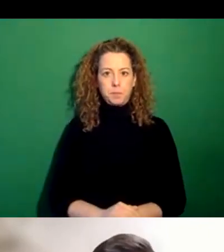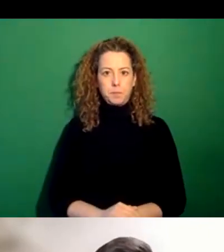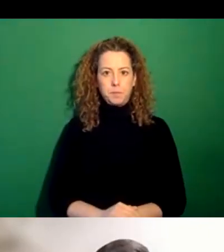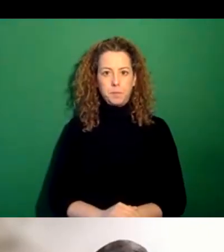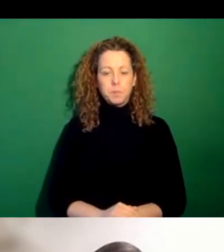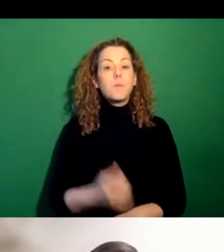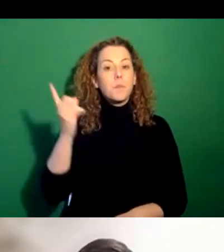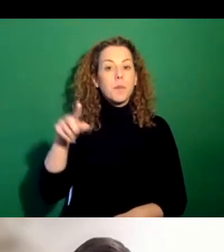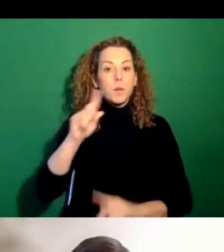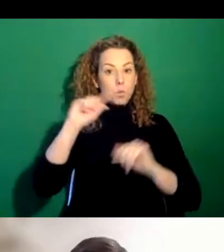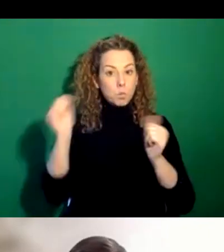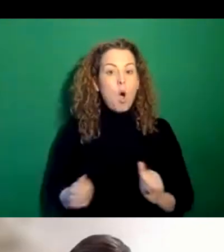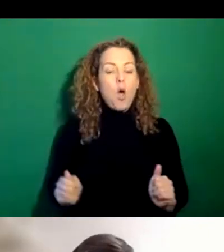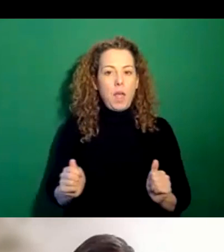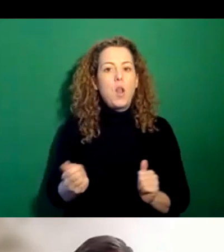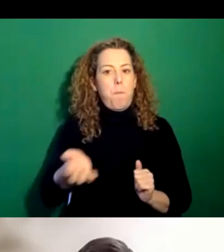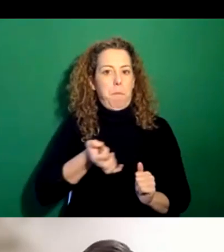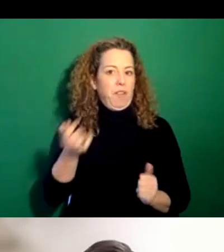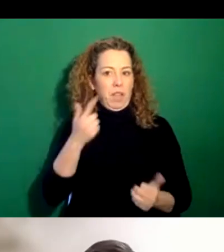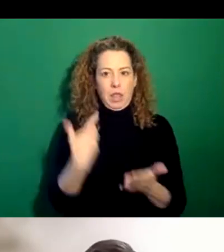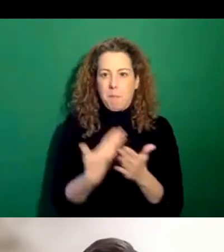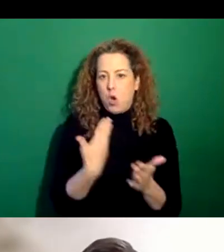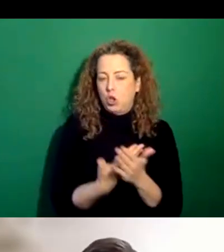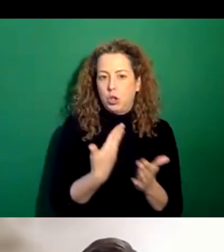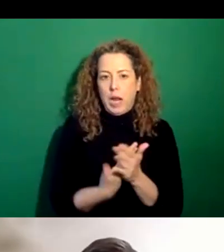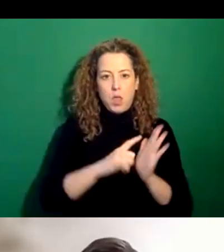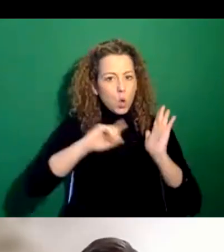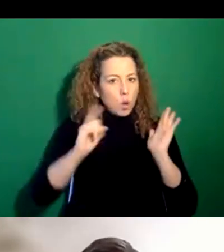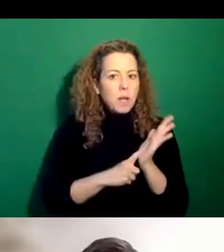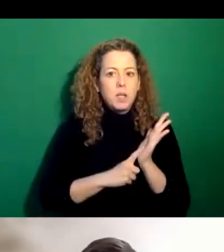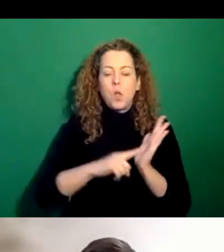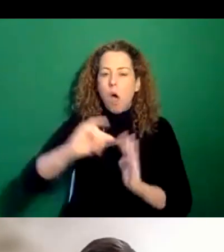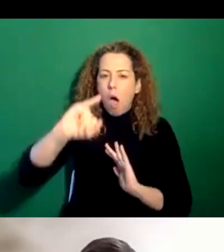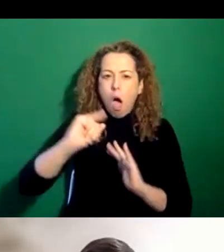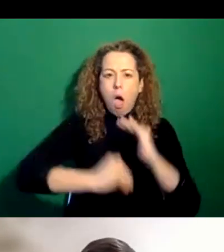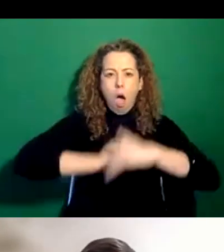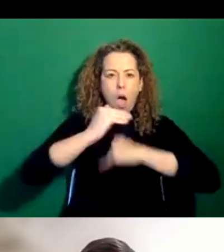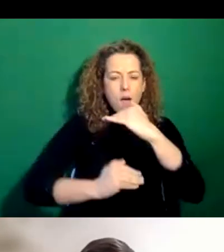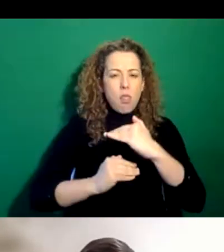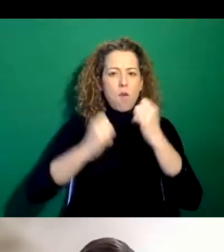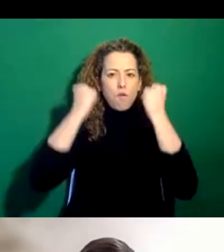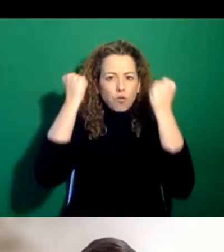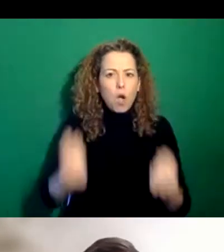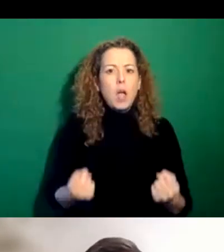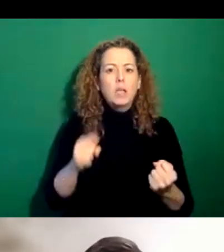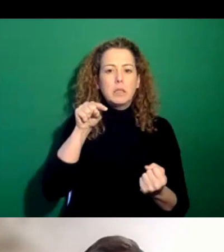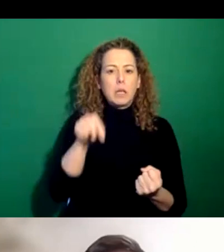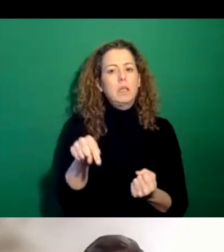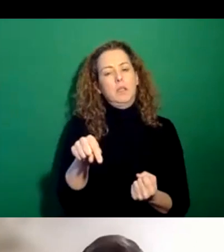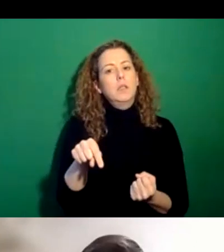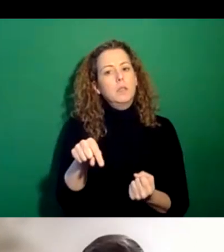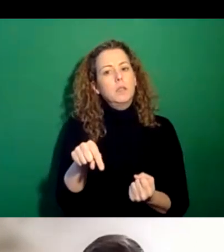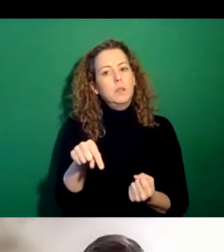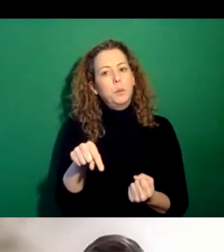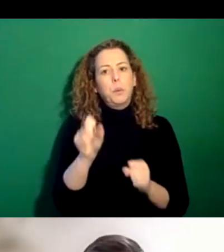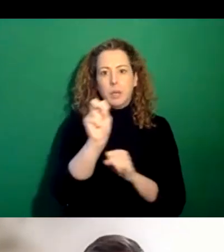Y es un modelo perfectamente demostrado, con un avance enorme y con muy